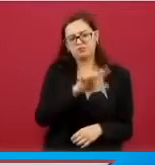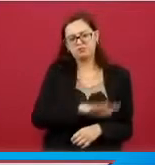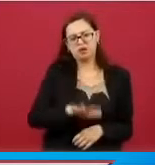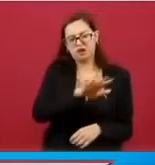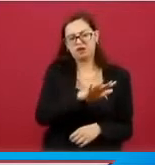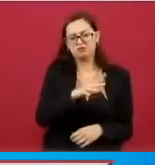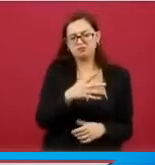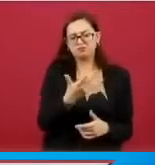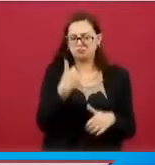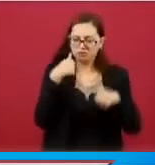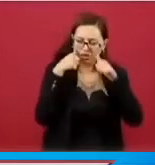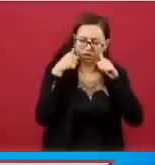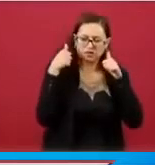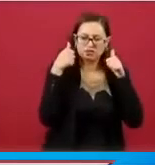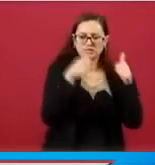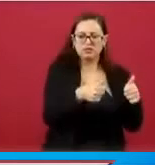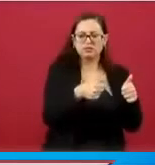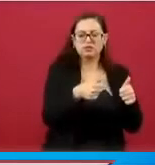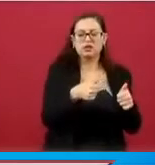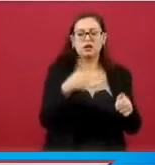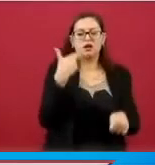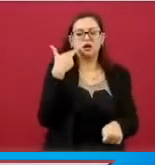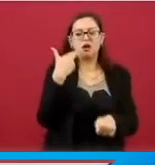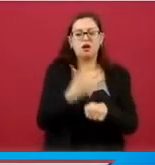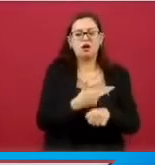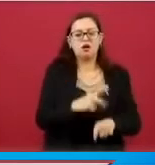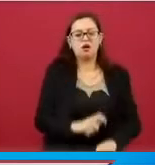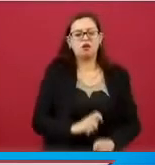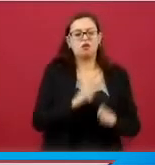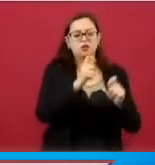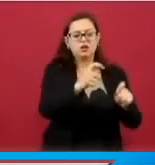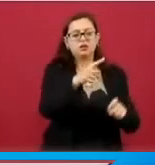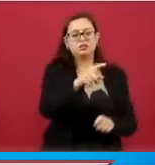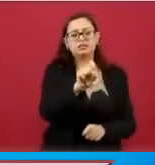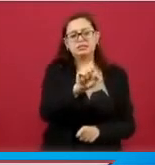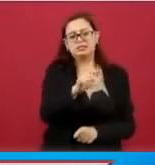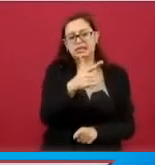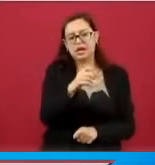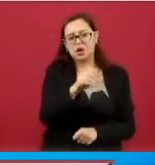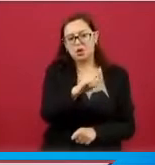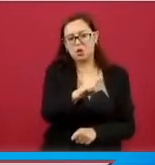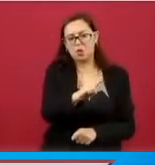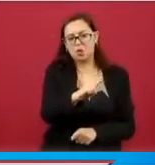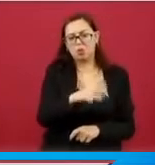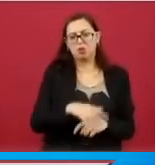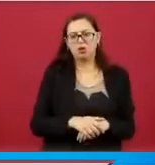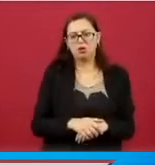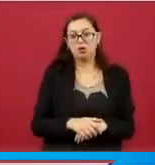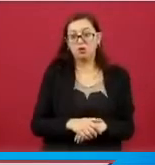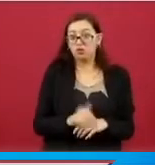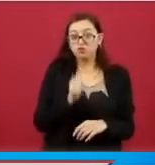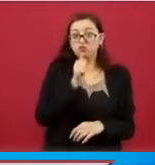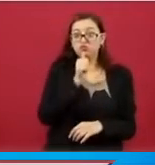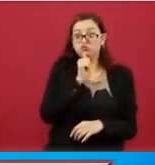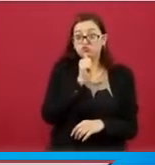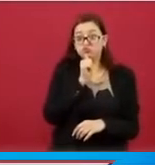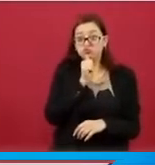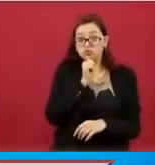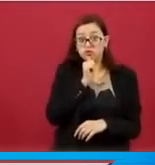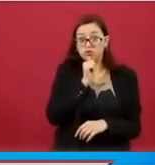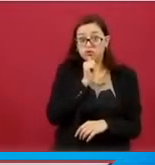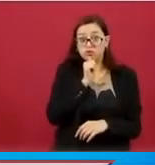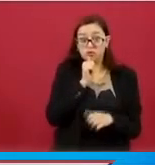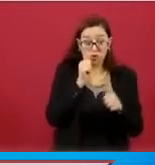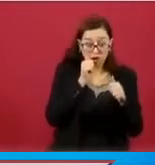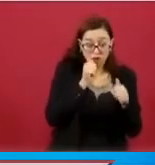Se atenderá y se reparará el daño en el caso Nochistlán. Existe disponibilidad y voluntad política para realizarlo. Se atenderán las causas de la